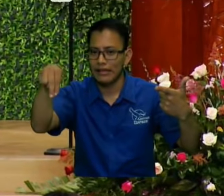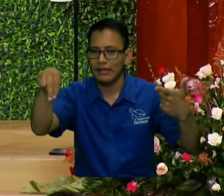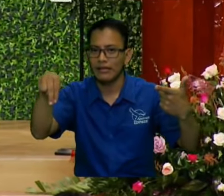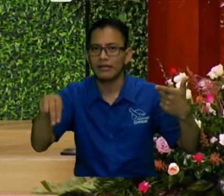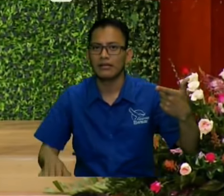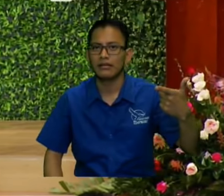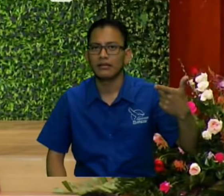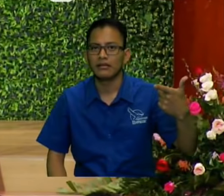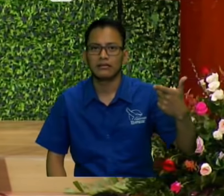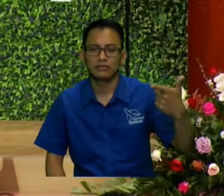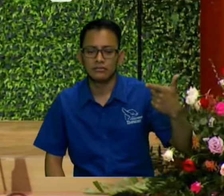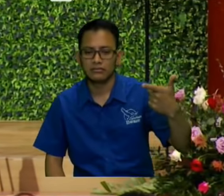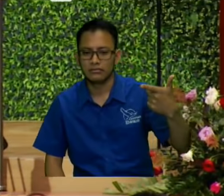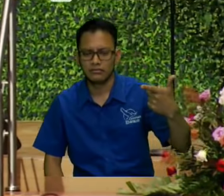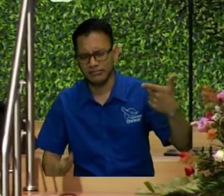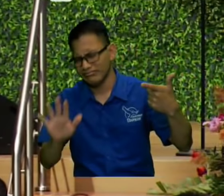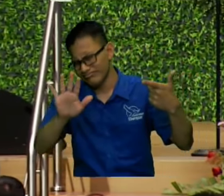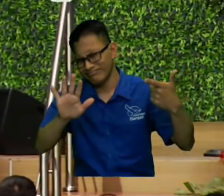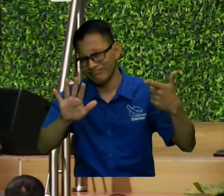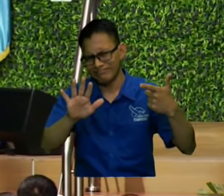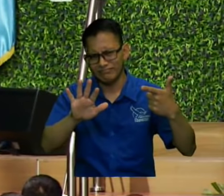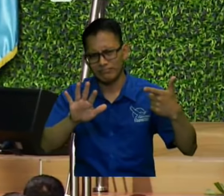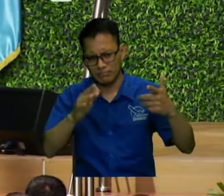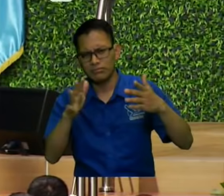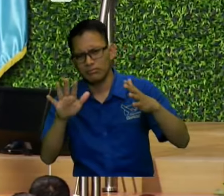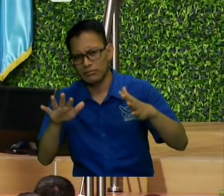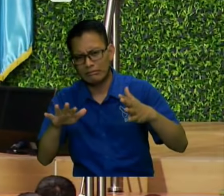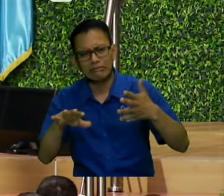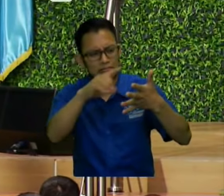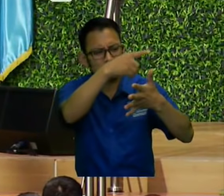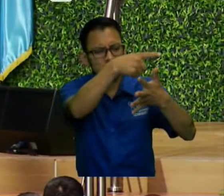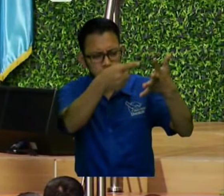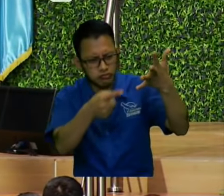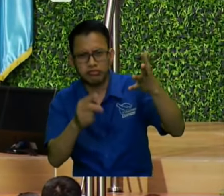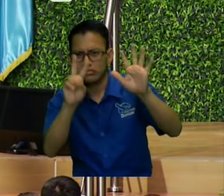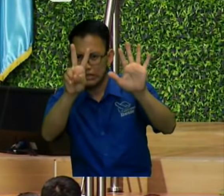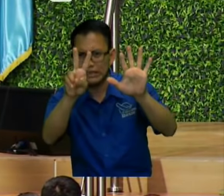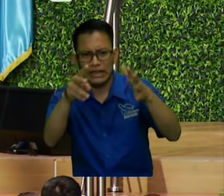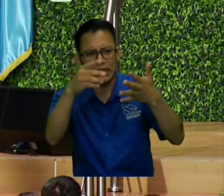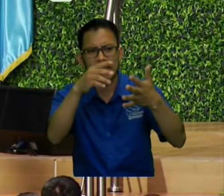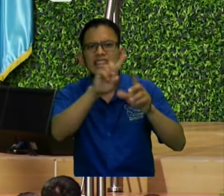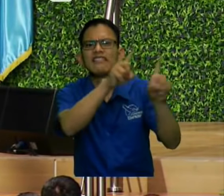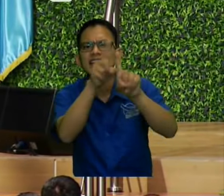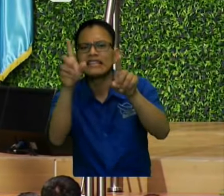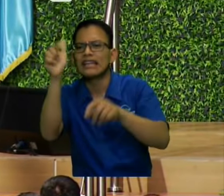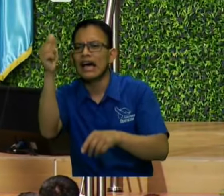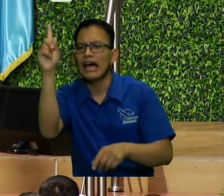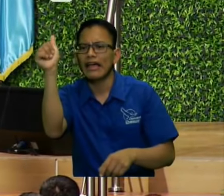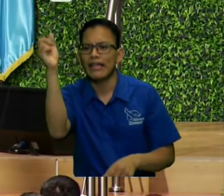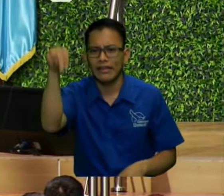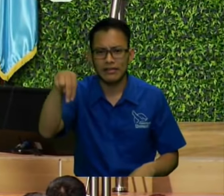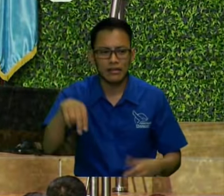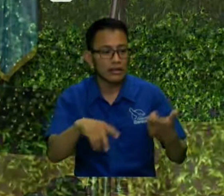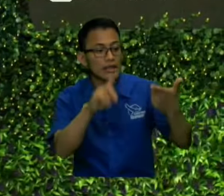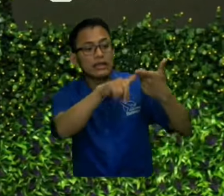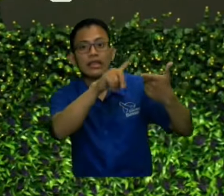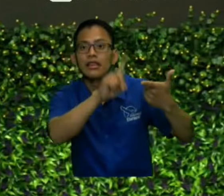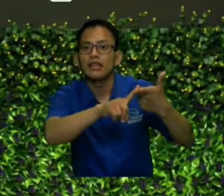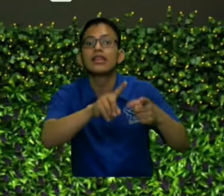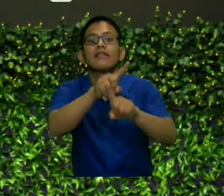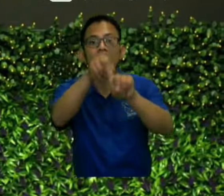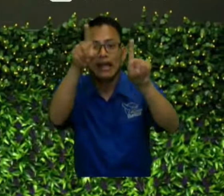no digamos el otro Adán, aunque sabemos que hay siete, ¿verdad? Pero el otro Adán ya no lo hacen, sino